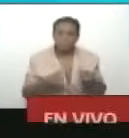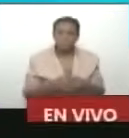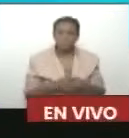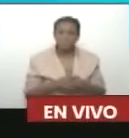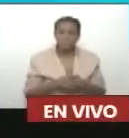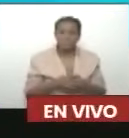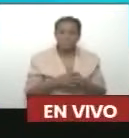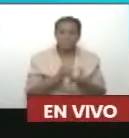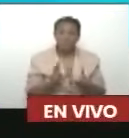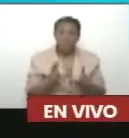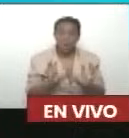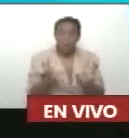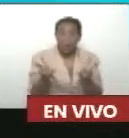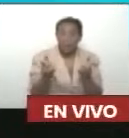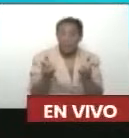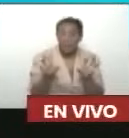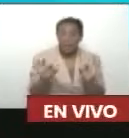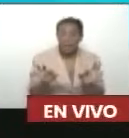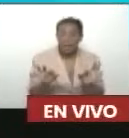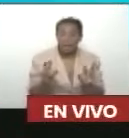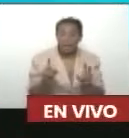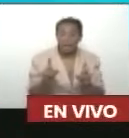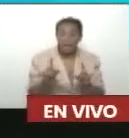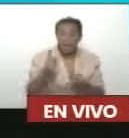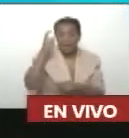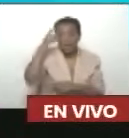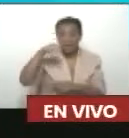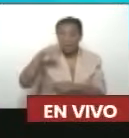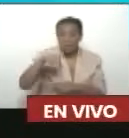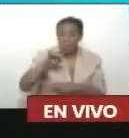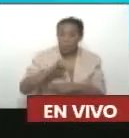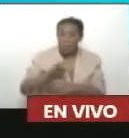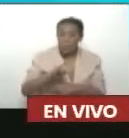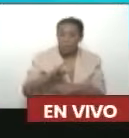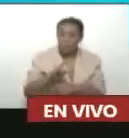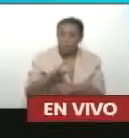Tenemos un segmento sobre ese tema en el programa de hoy.